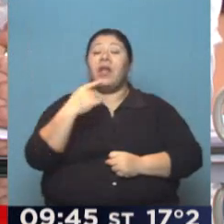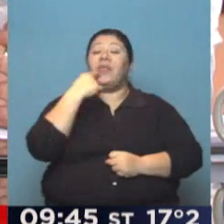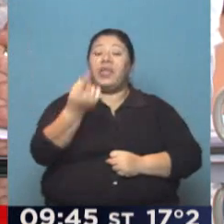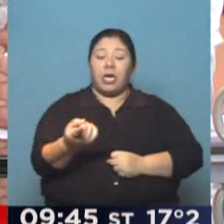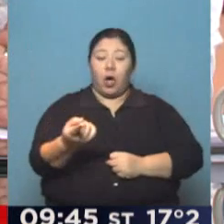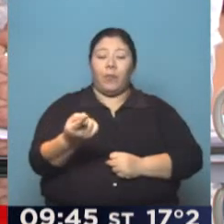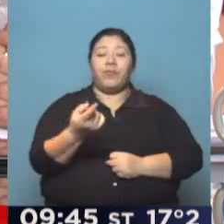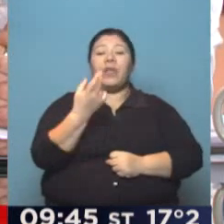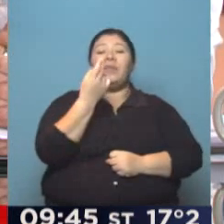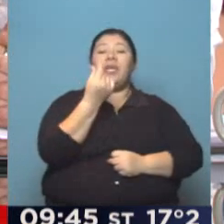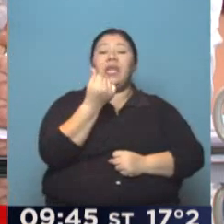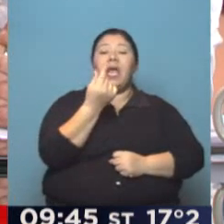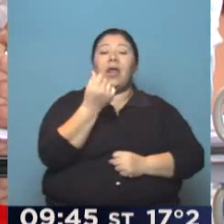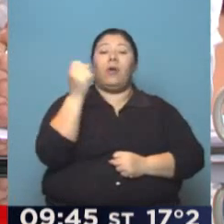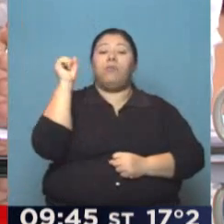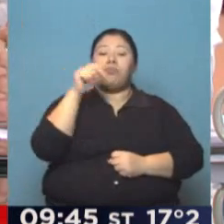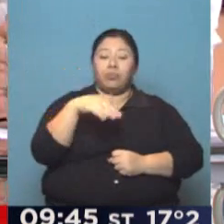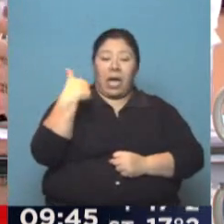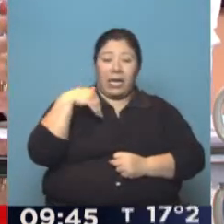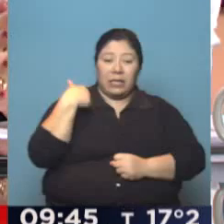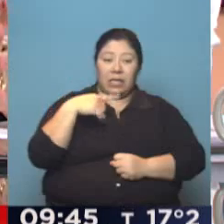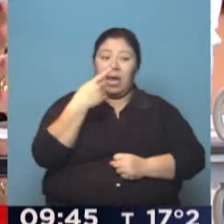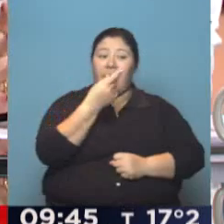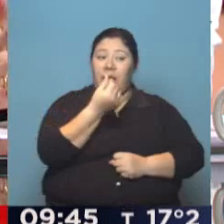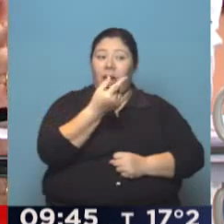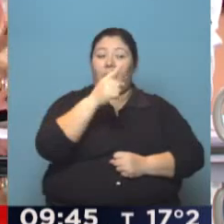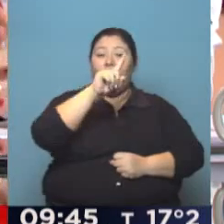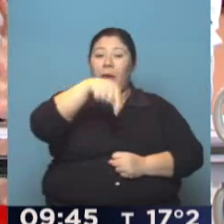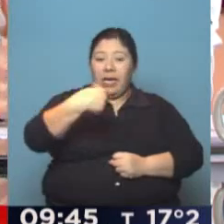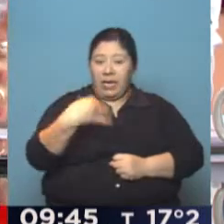Tesoro y no del Fondo de Sustentabilidad. Bueno, este es un tema que seguramente va a tener gran repercusión.